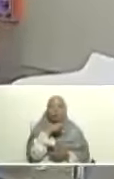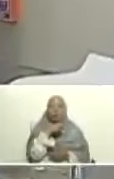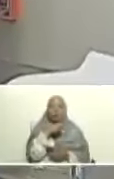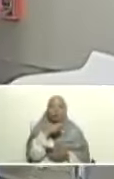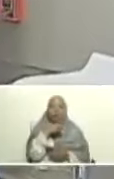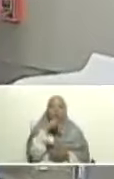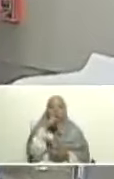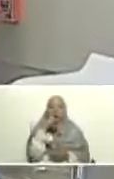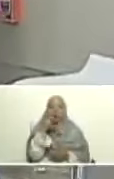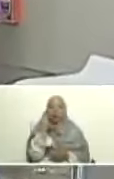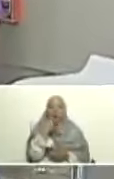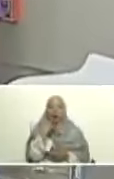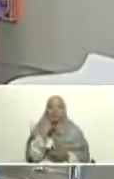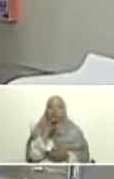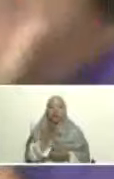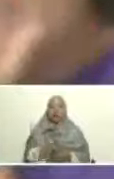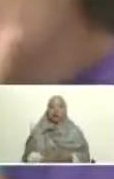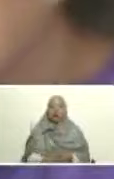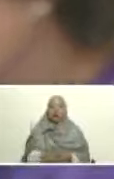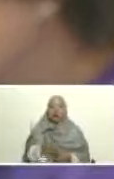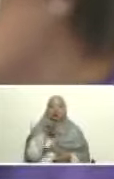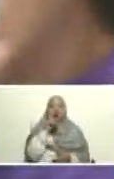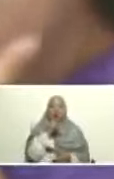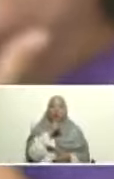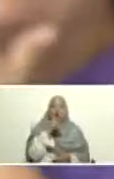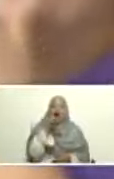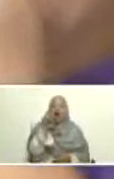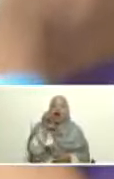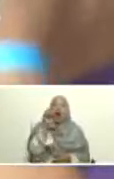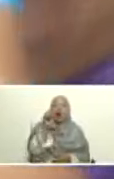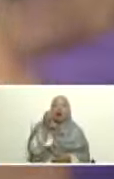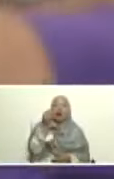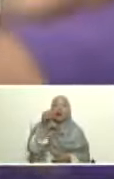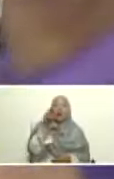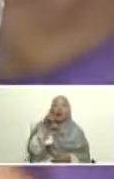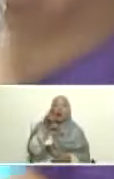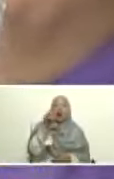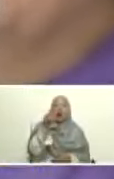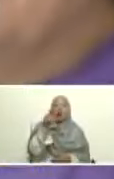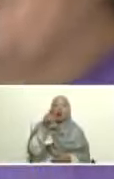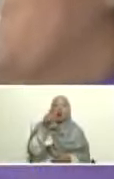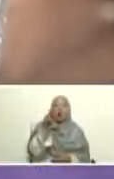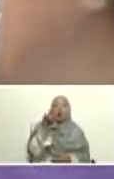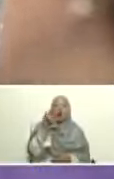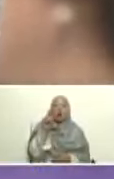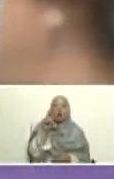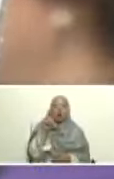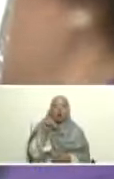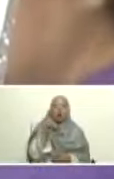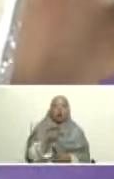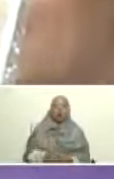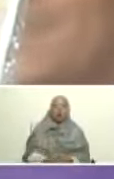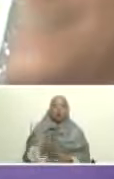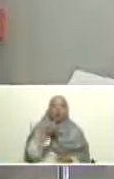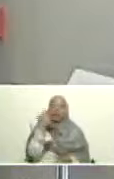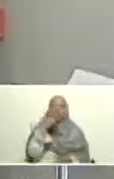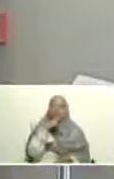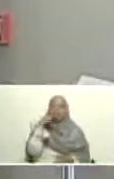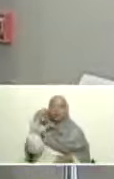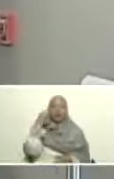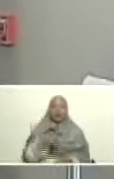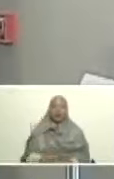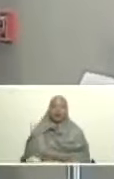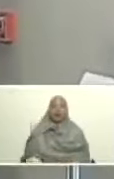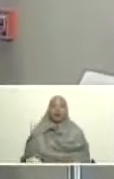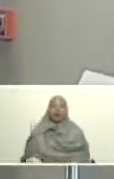Eso. Mira cómo se llama esto. Peque gordis. Peque gordis. Ah, gordis. ¡No!